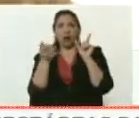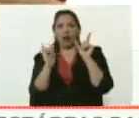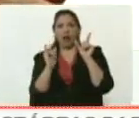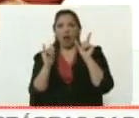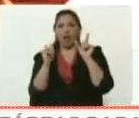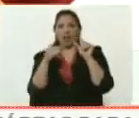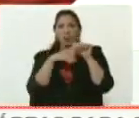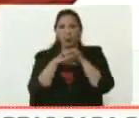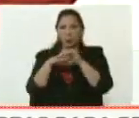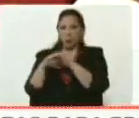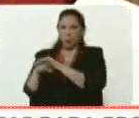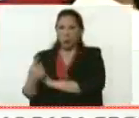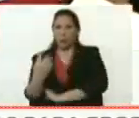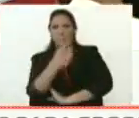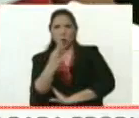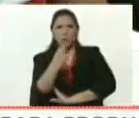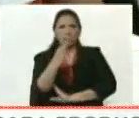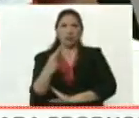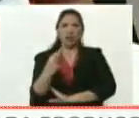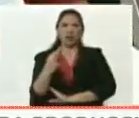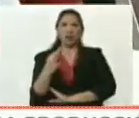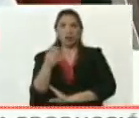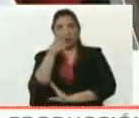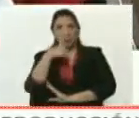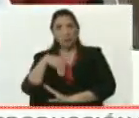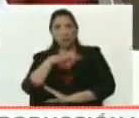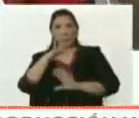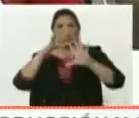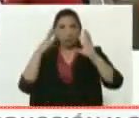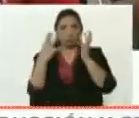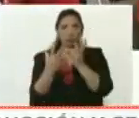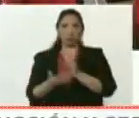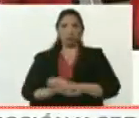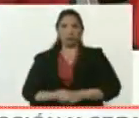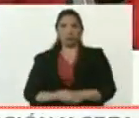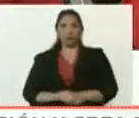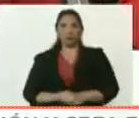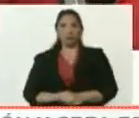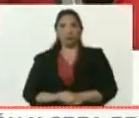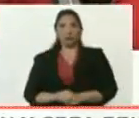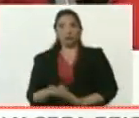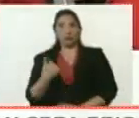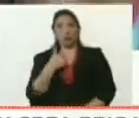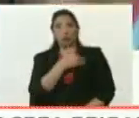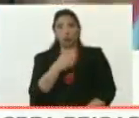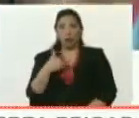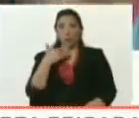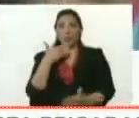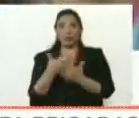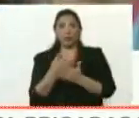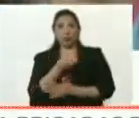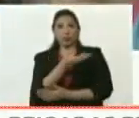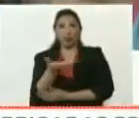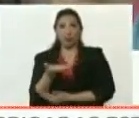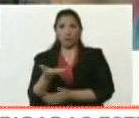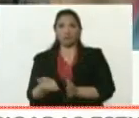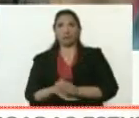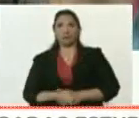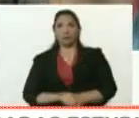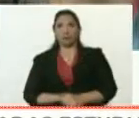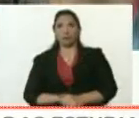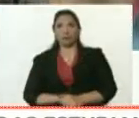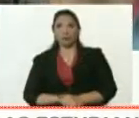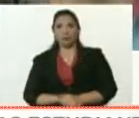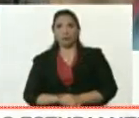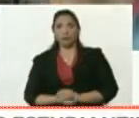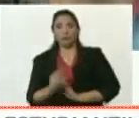en apenas el 1% de la población mundial. Yo quería pedirles a ustedes un